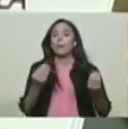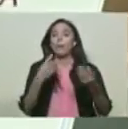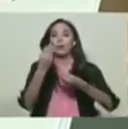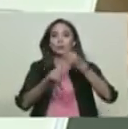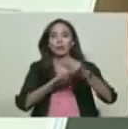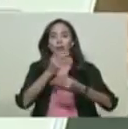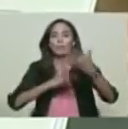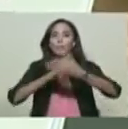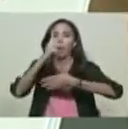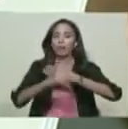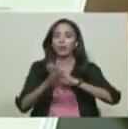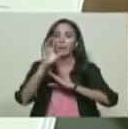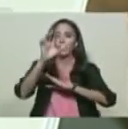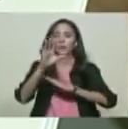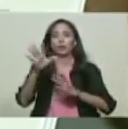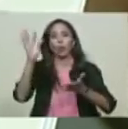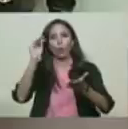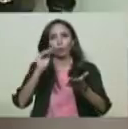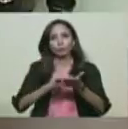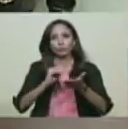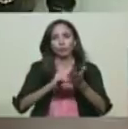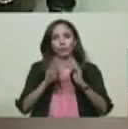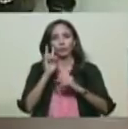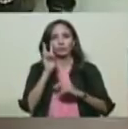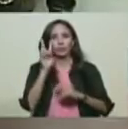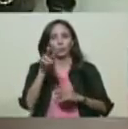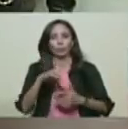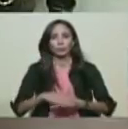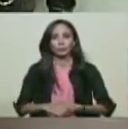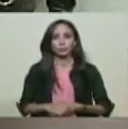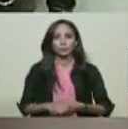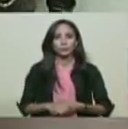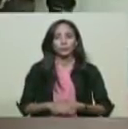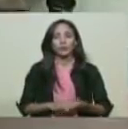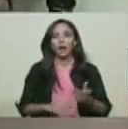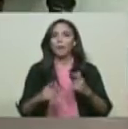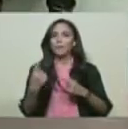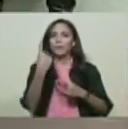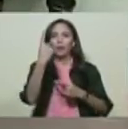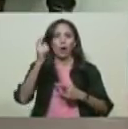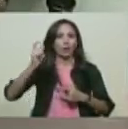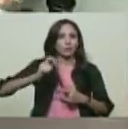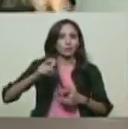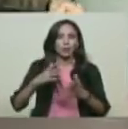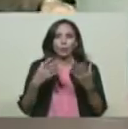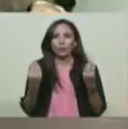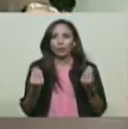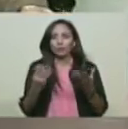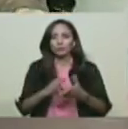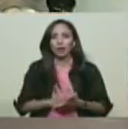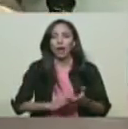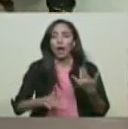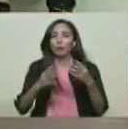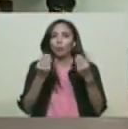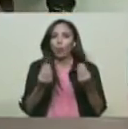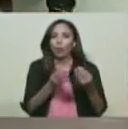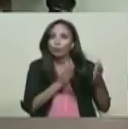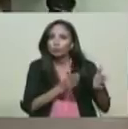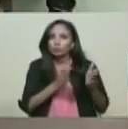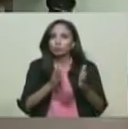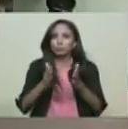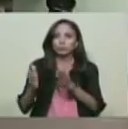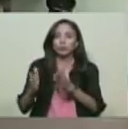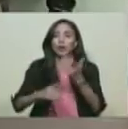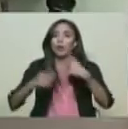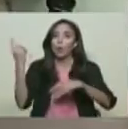elaboración del plan del pueblo. El pueblo establece las prioridades, establece las líneas y da